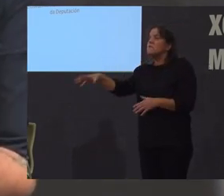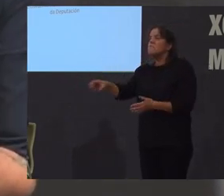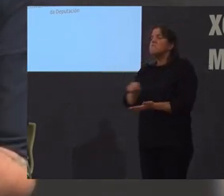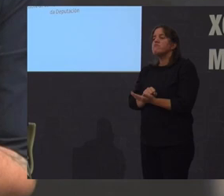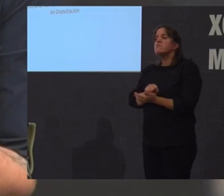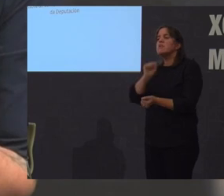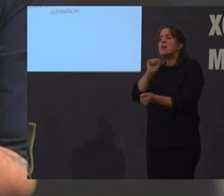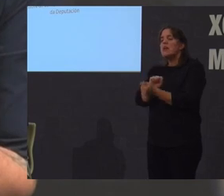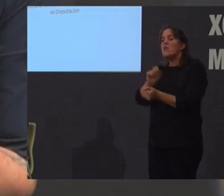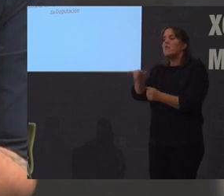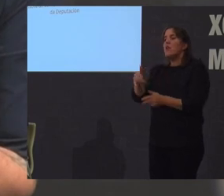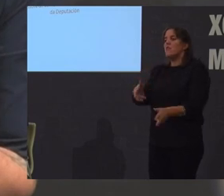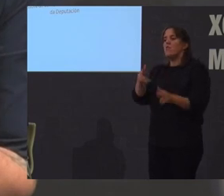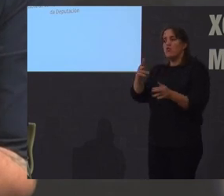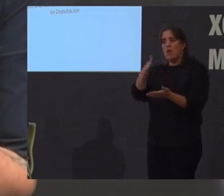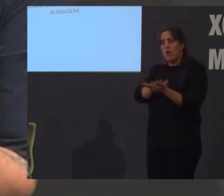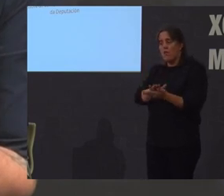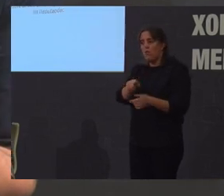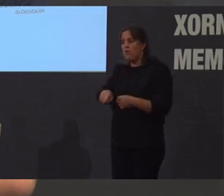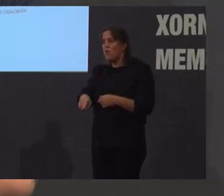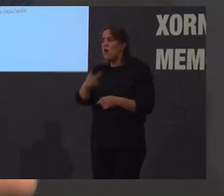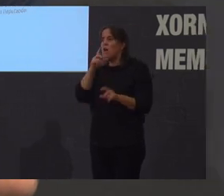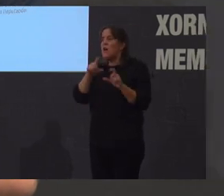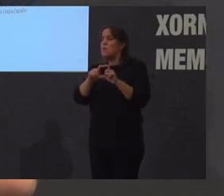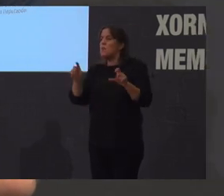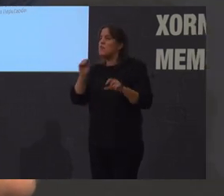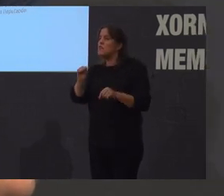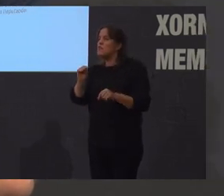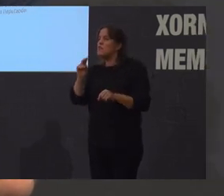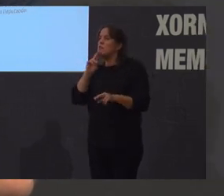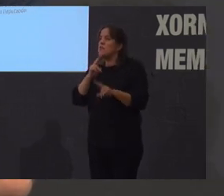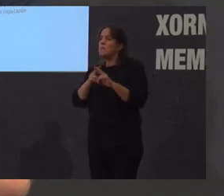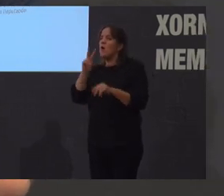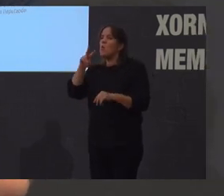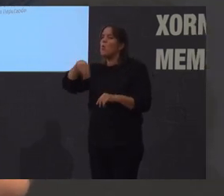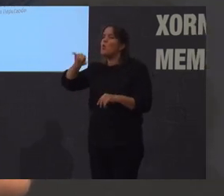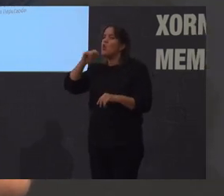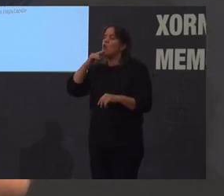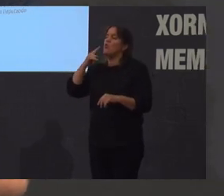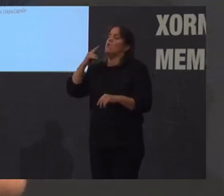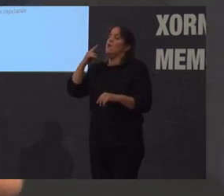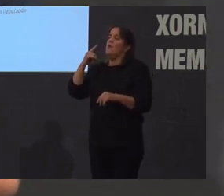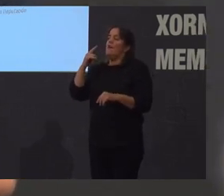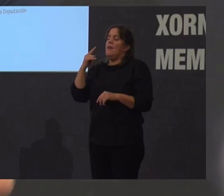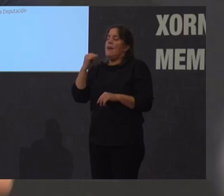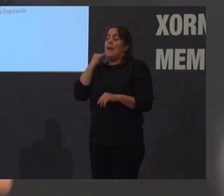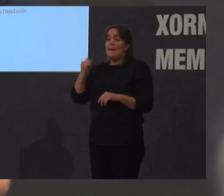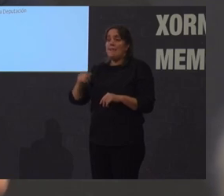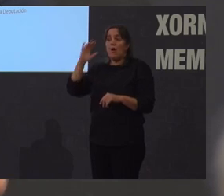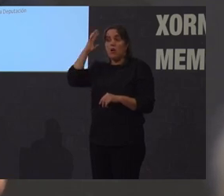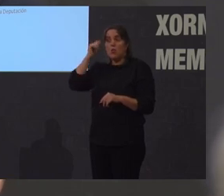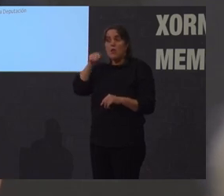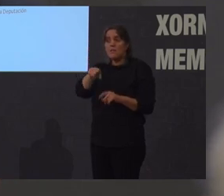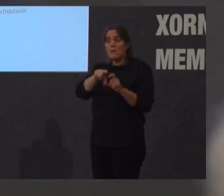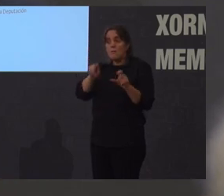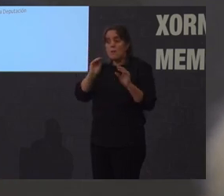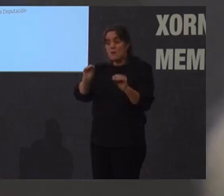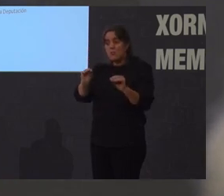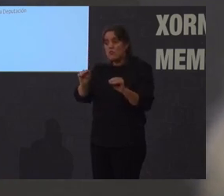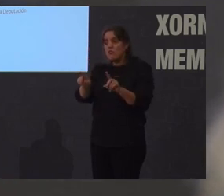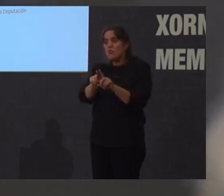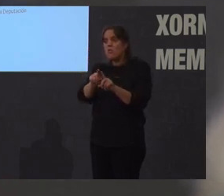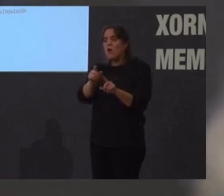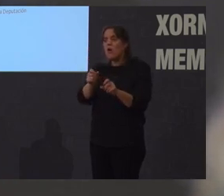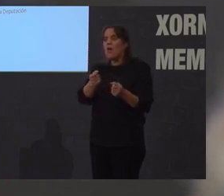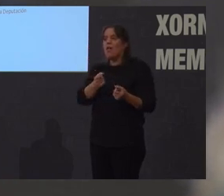fusilado, la empresa que tenía, que era Unión, creo que era UEC, Unión Eléctrica Coruñesa, fue la encargada de llevar